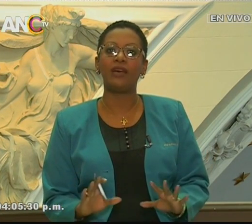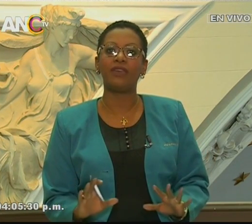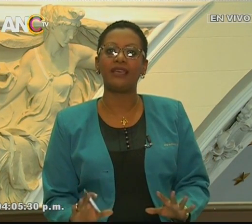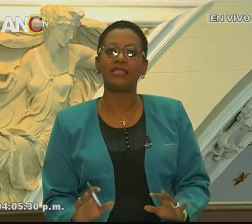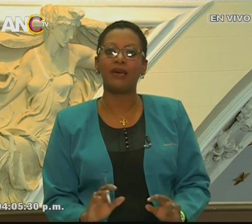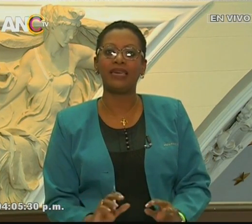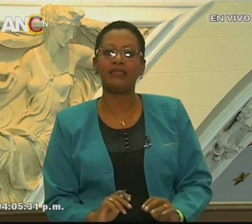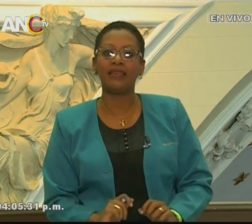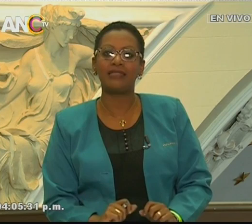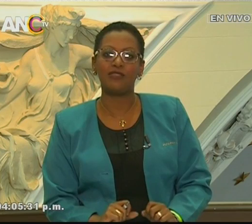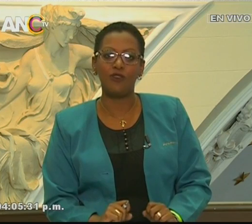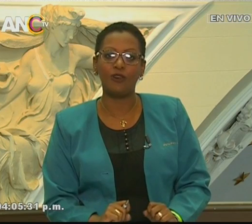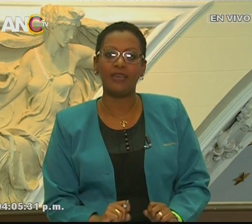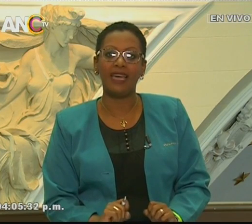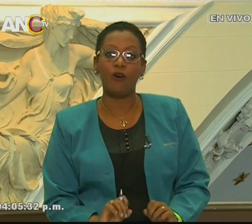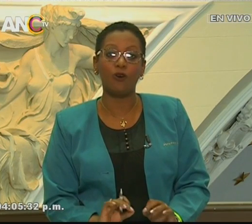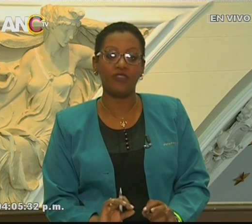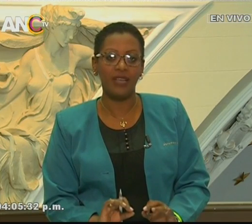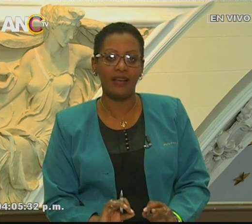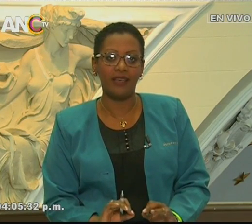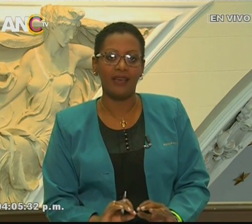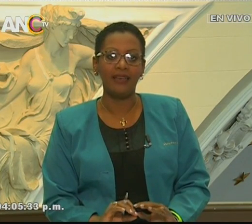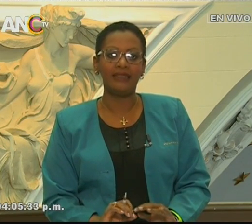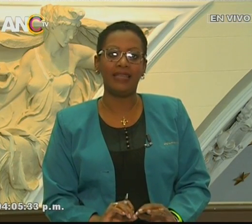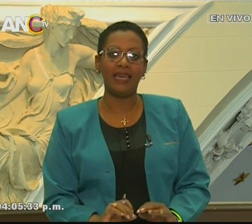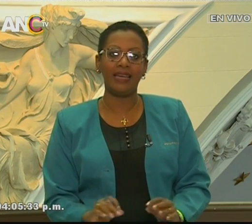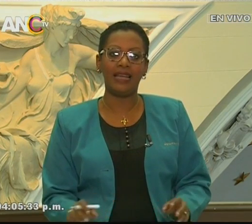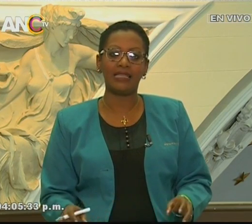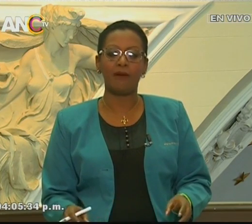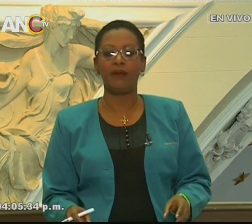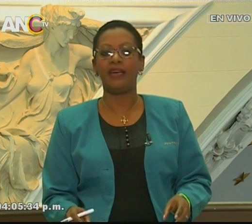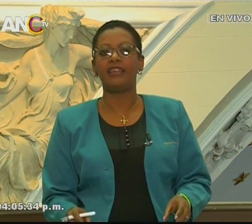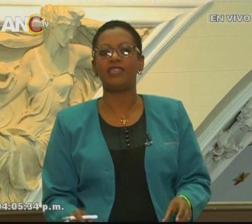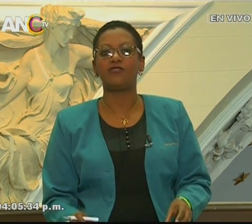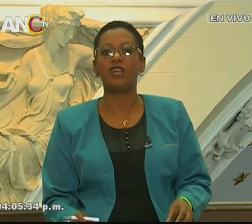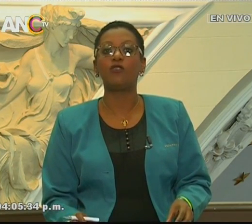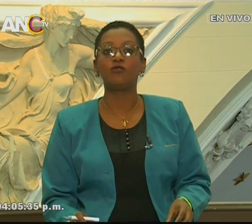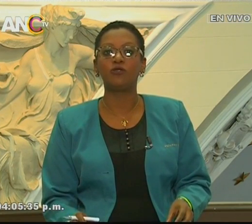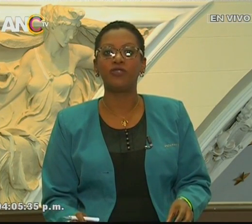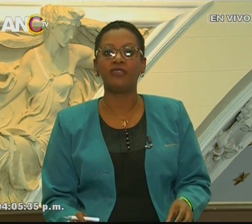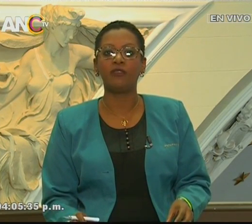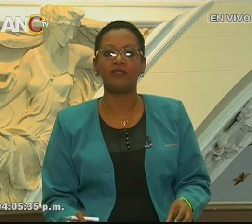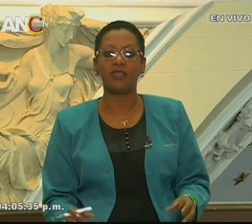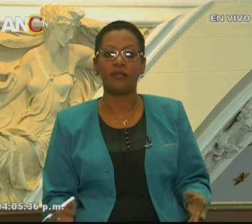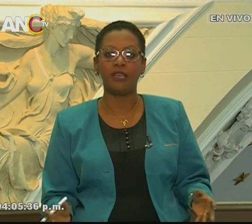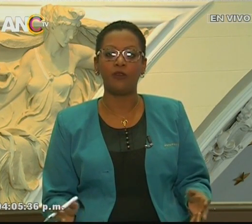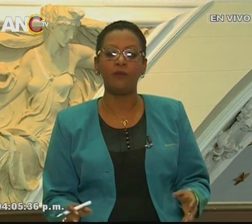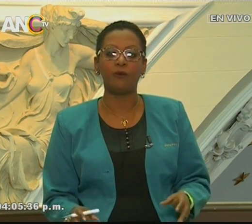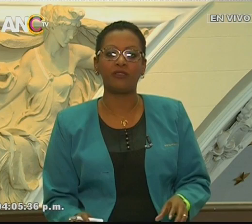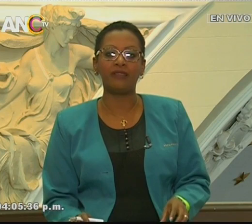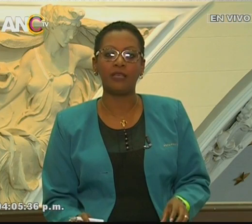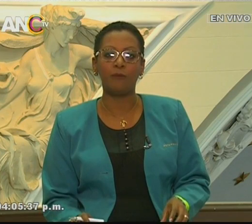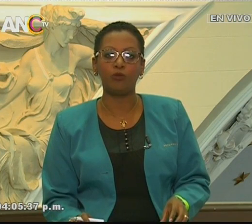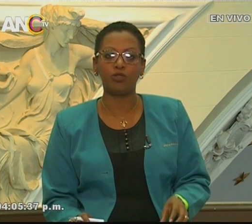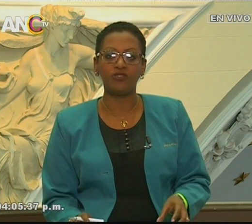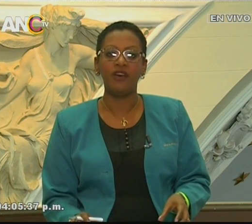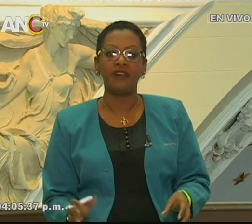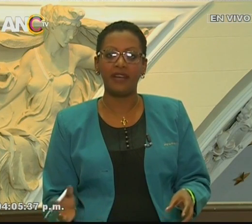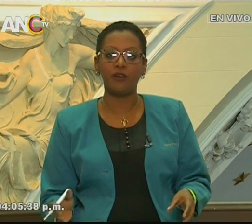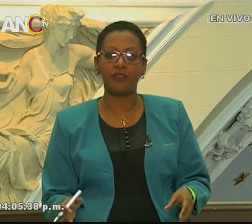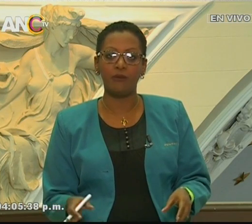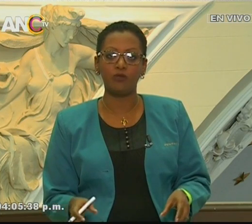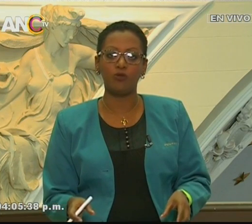realizó la 25ª sesión ordinaria de la Asamblea Nacional Constituyente, donde se debatieron importantes